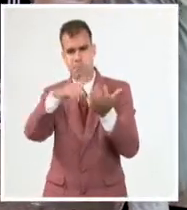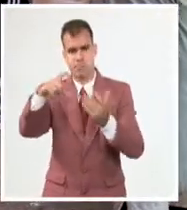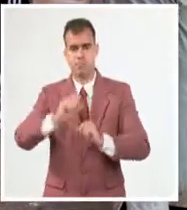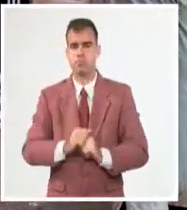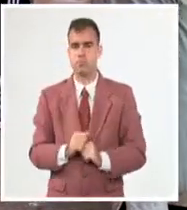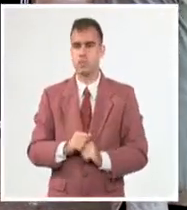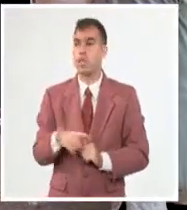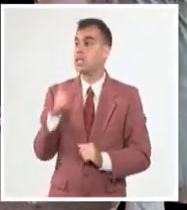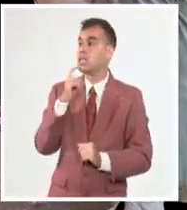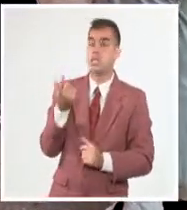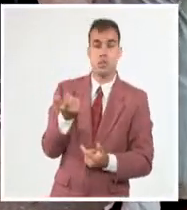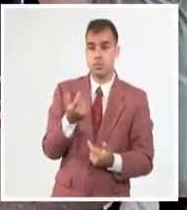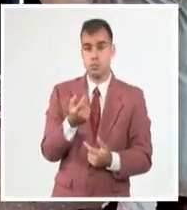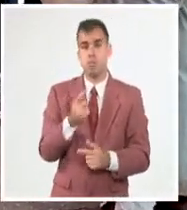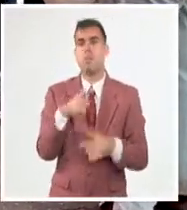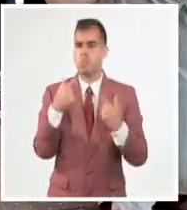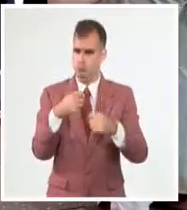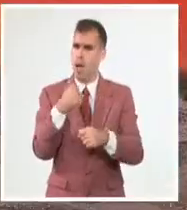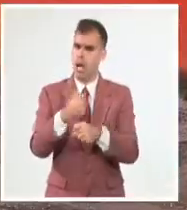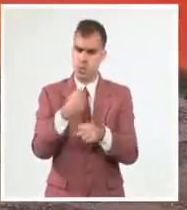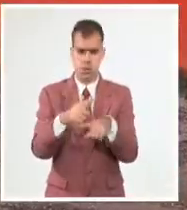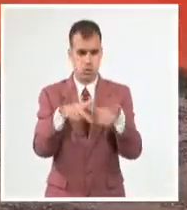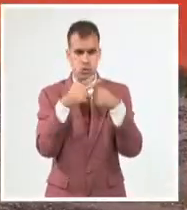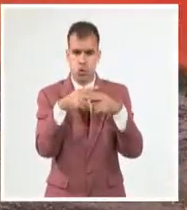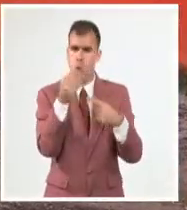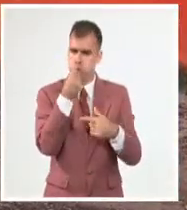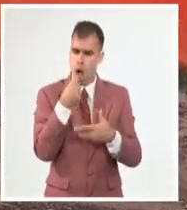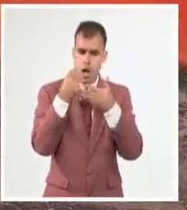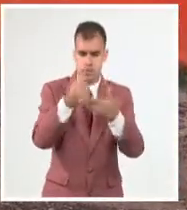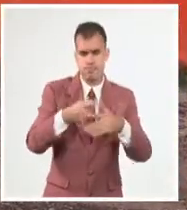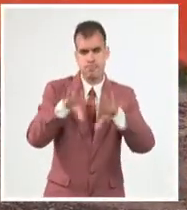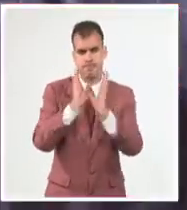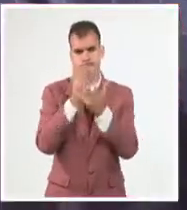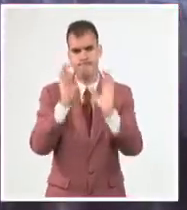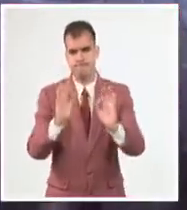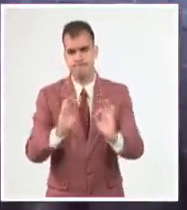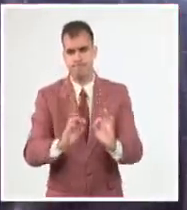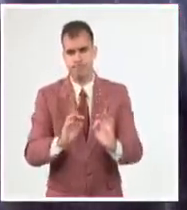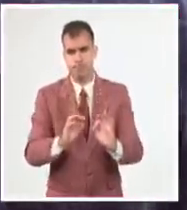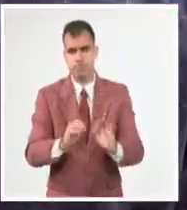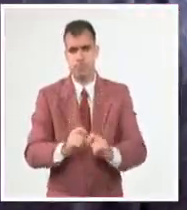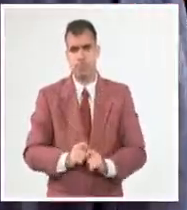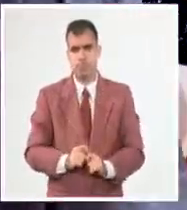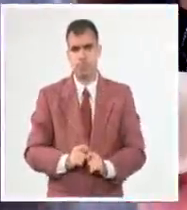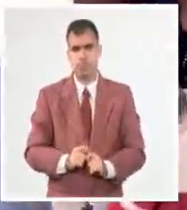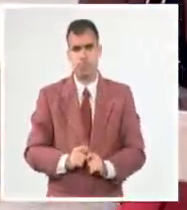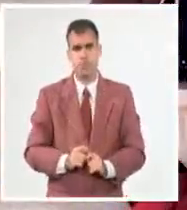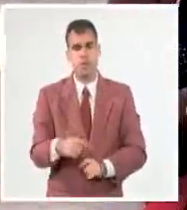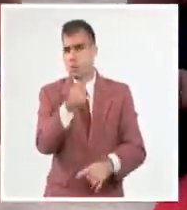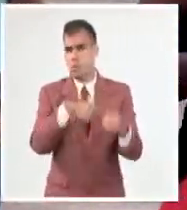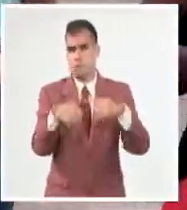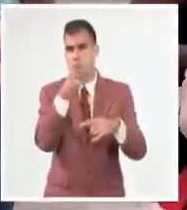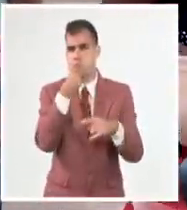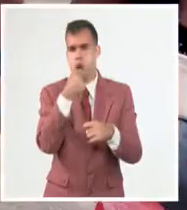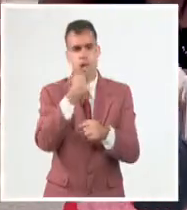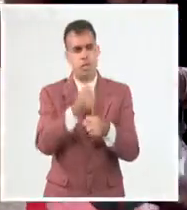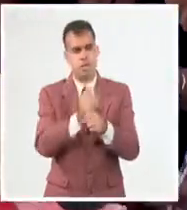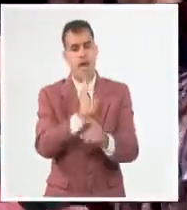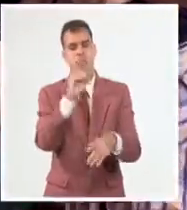es nunca ser un problema, sino parte de las soluciones y desde un proceder laico, trabajar en la recuperación de valores